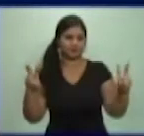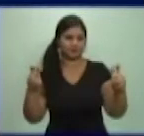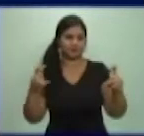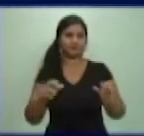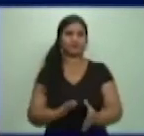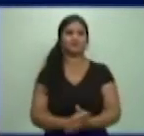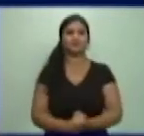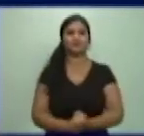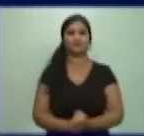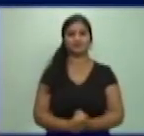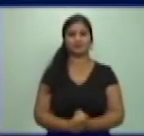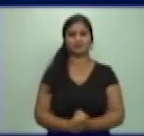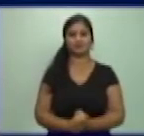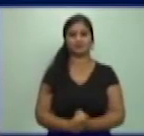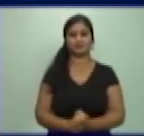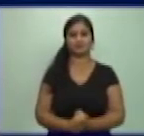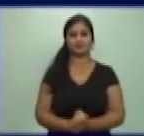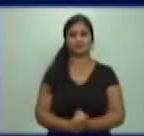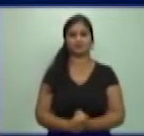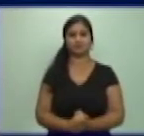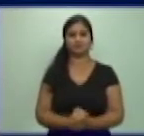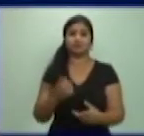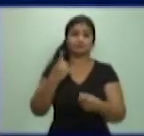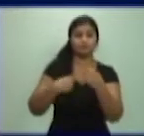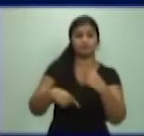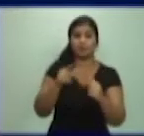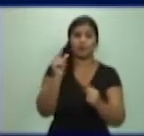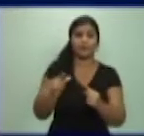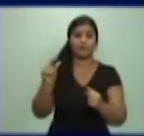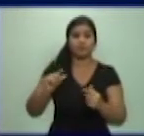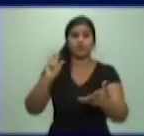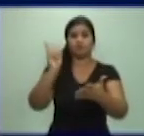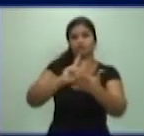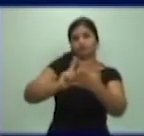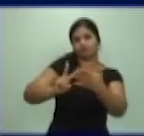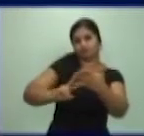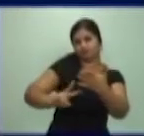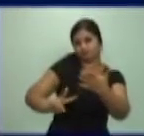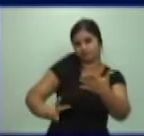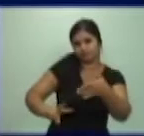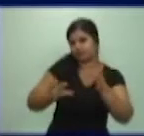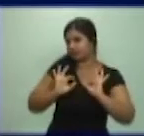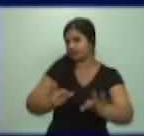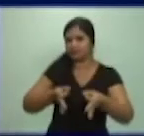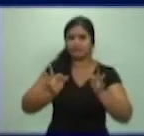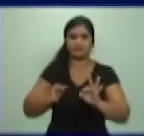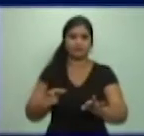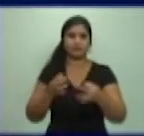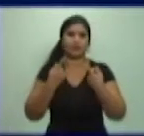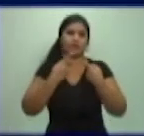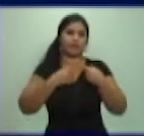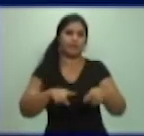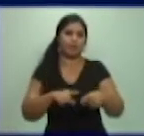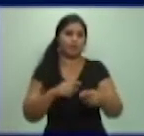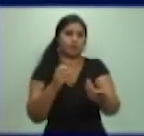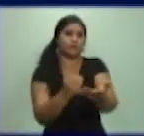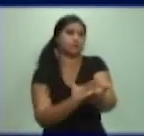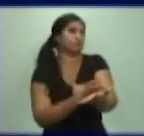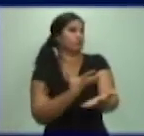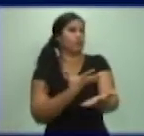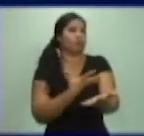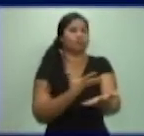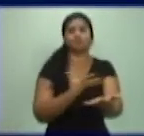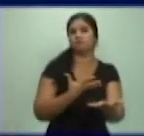hay quien se pasa la vida entera leyendo sin conseguir nunca ir más allá de la lectura. Se quedan pegados a la